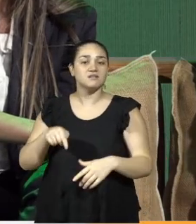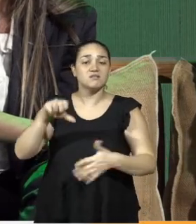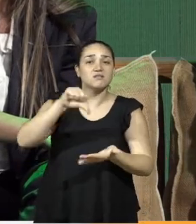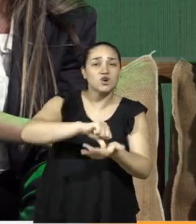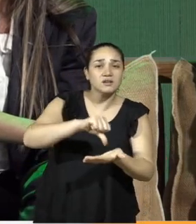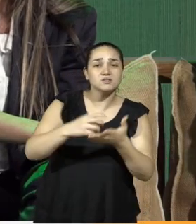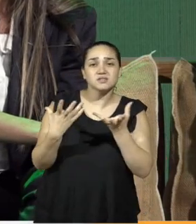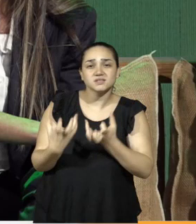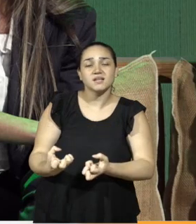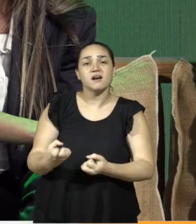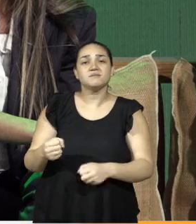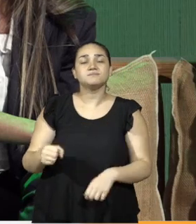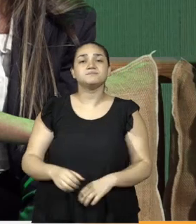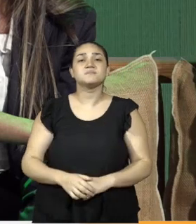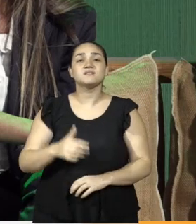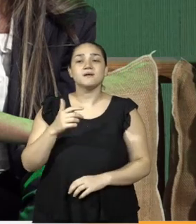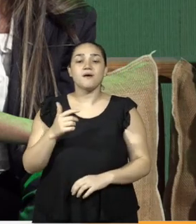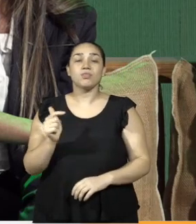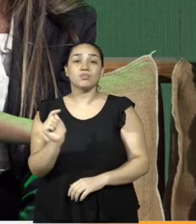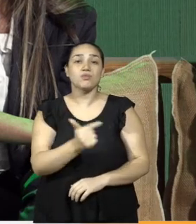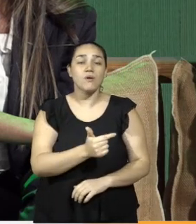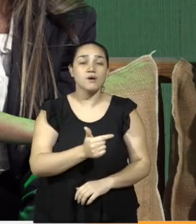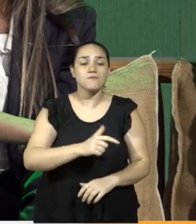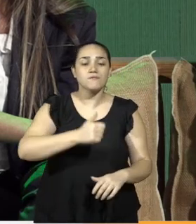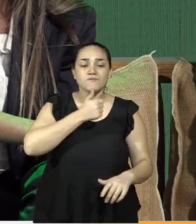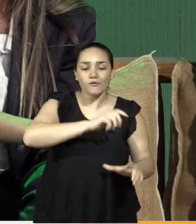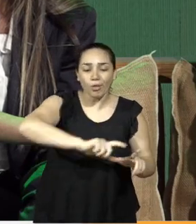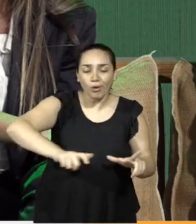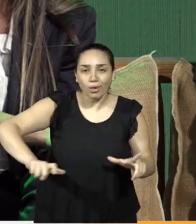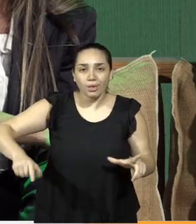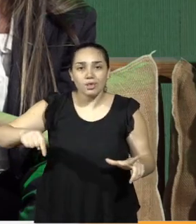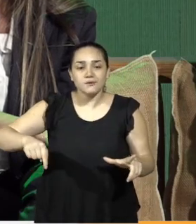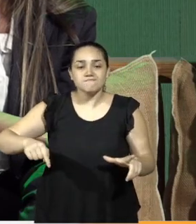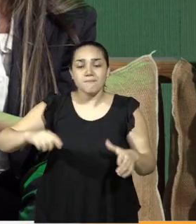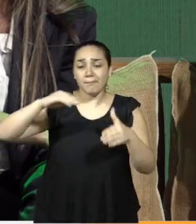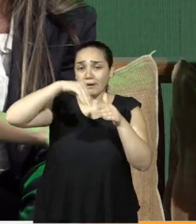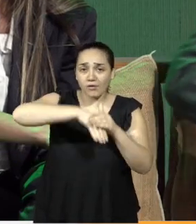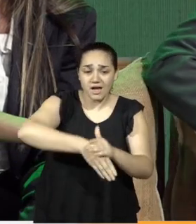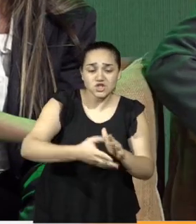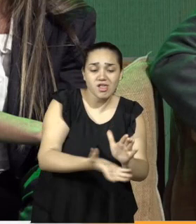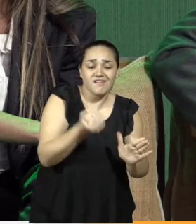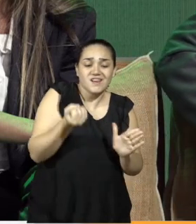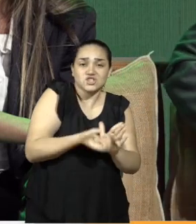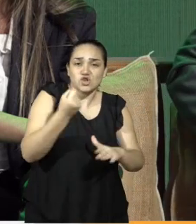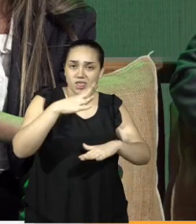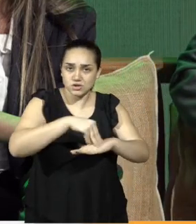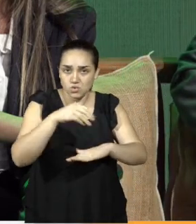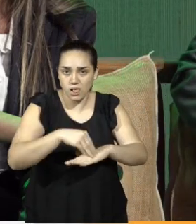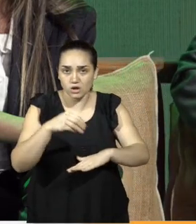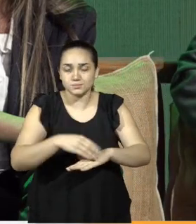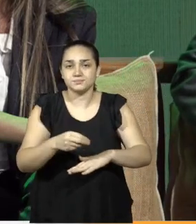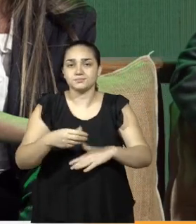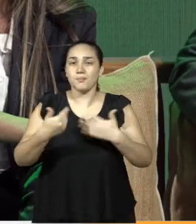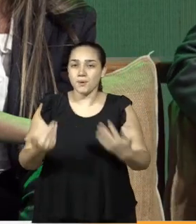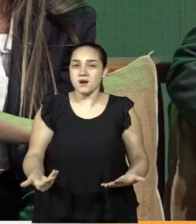no hay contacto de fluidos entre el momento de la perforación y de la extracción con el suelo.